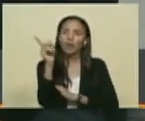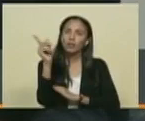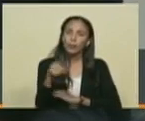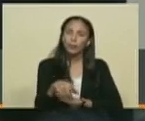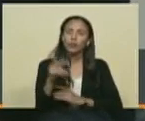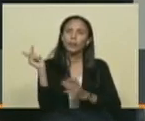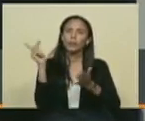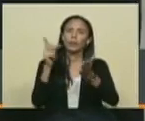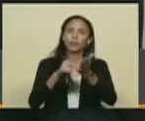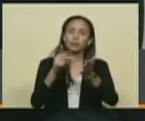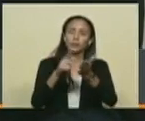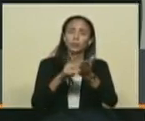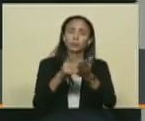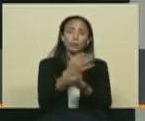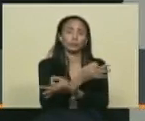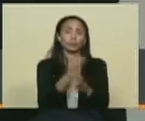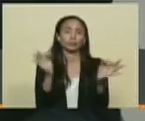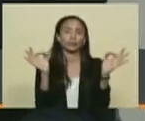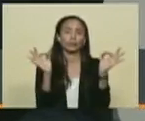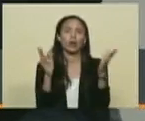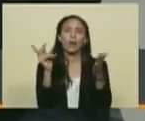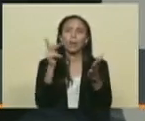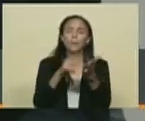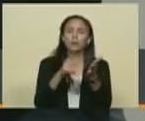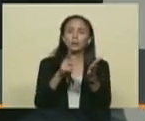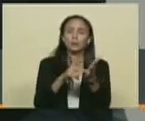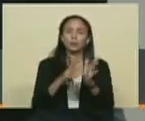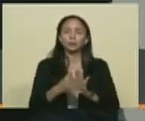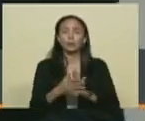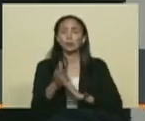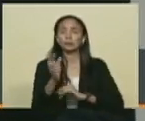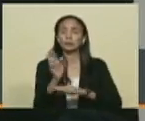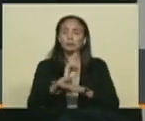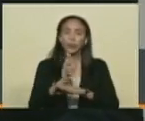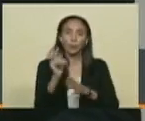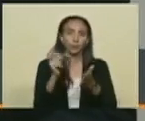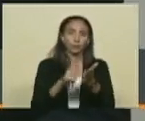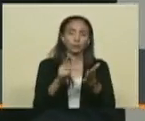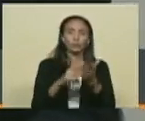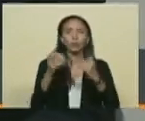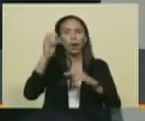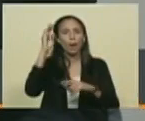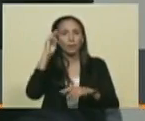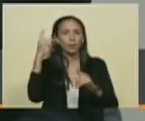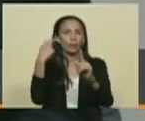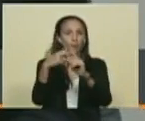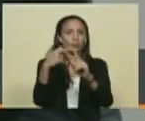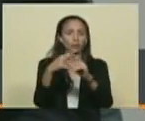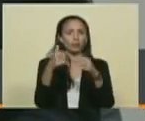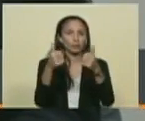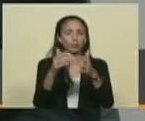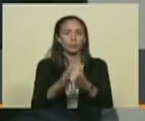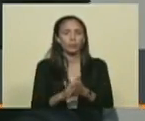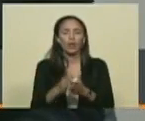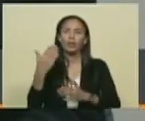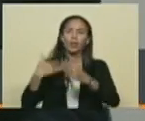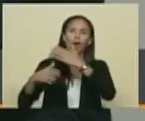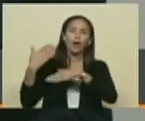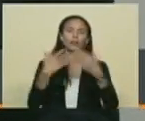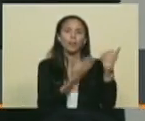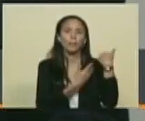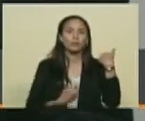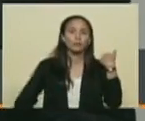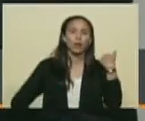presencia tenaz, la presencia obsesiva en un sentido positivo del expresidente del gobierno